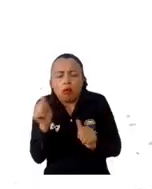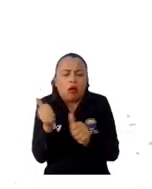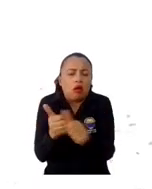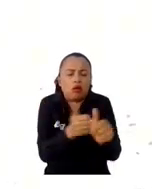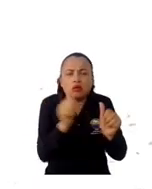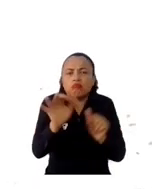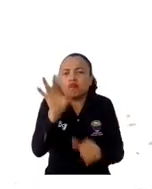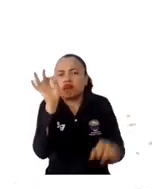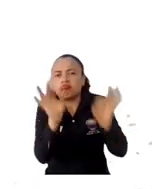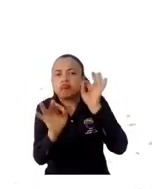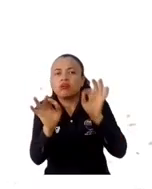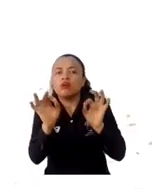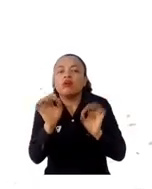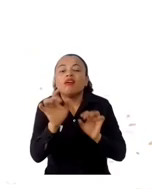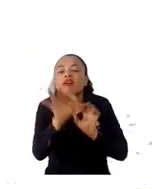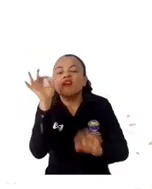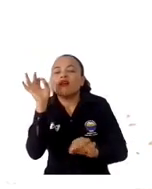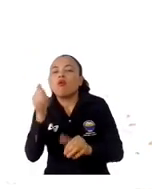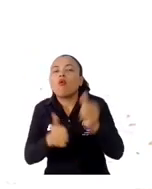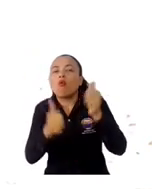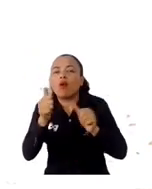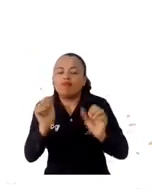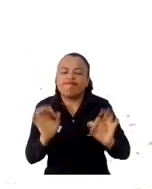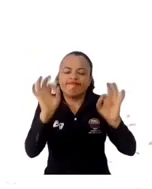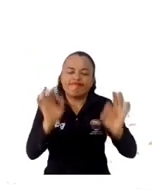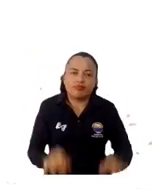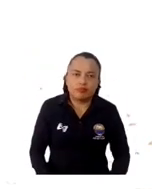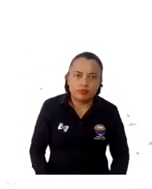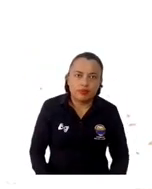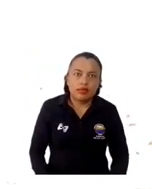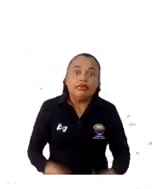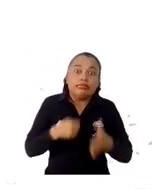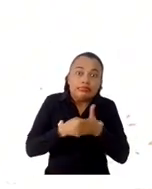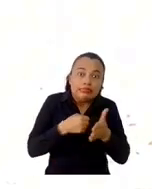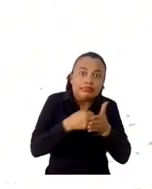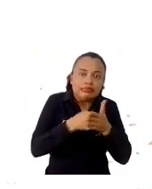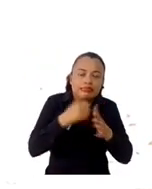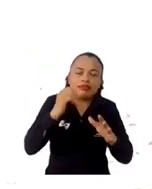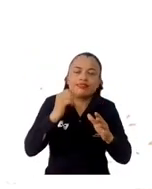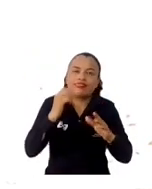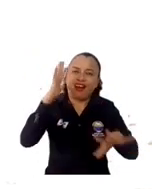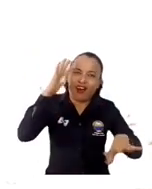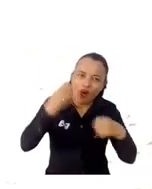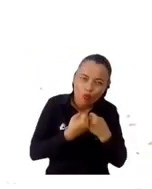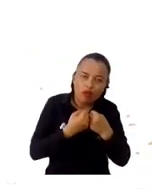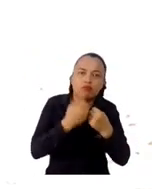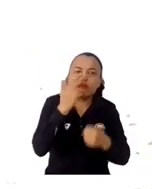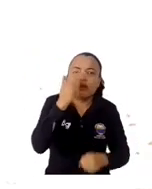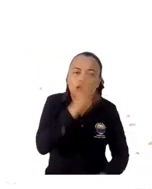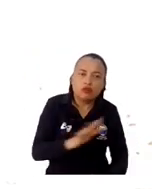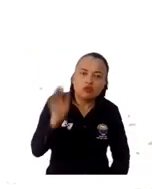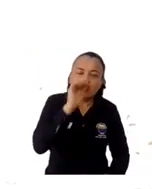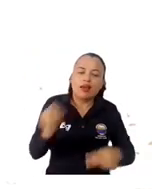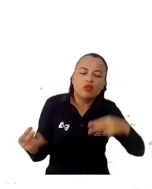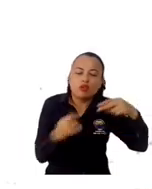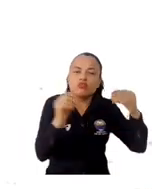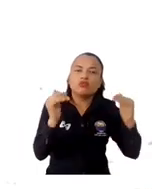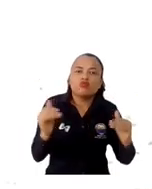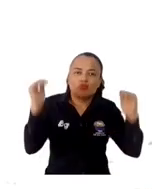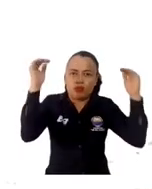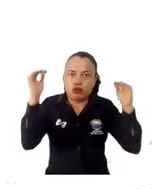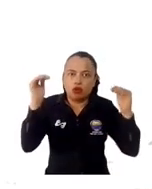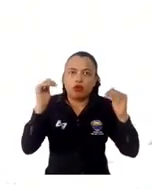calidad. Seguimos avanzando en la consolidación de un acuerdo nacional por la educación superior que nos permita avanzar en la